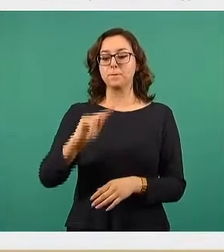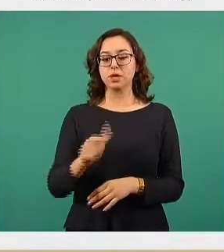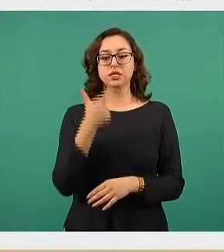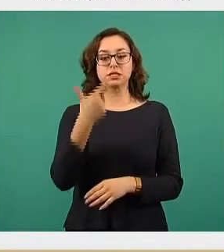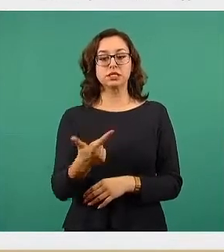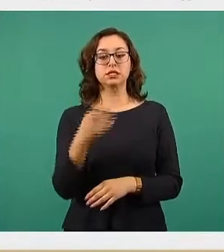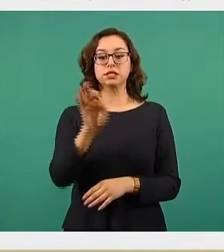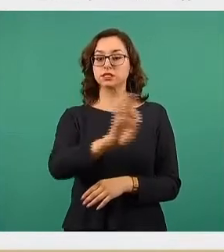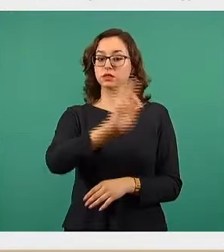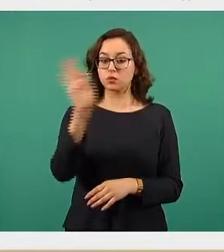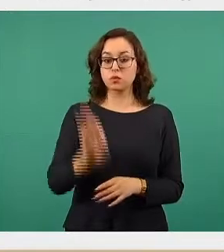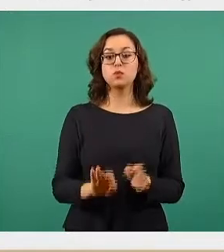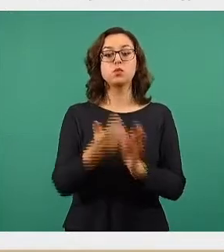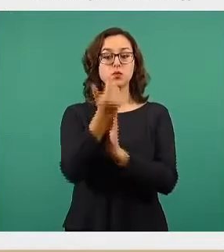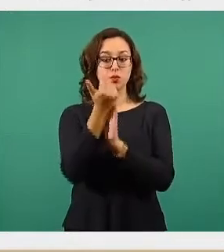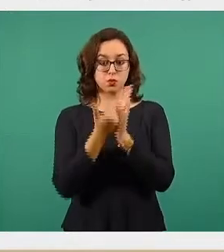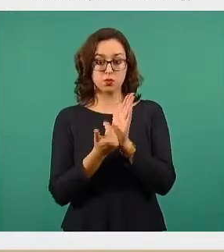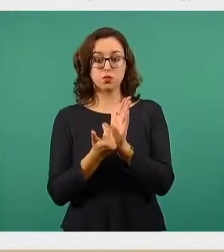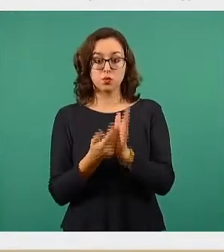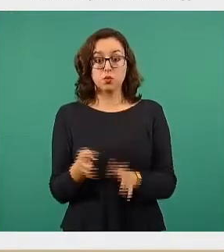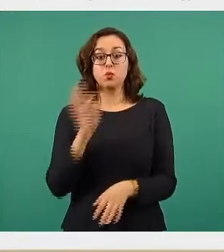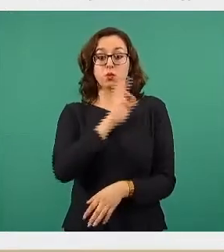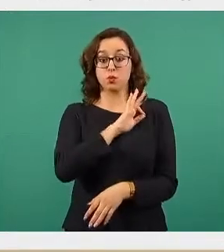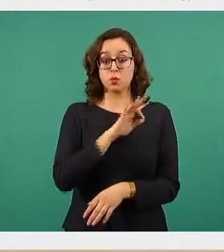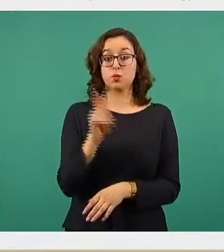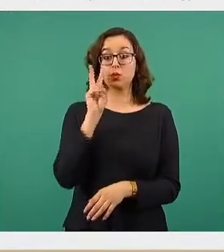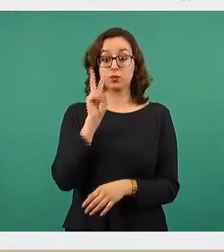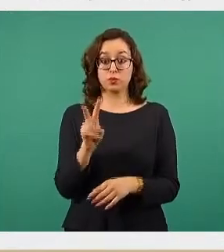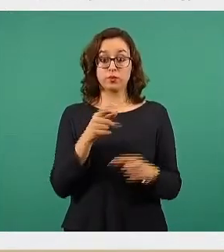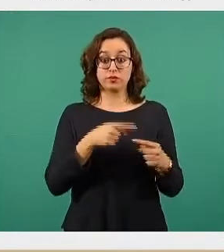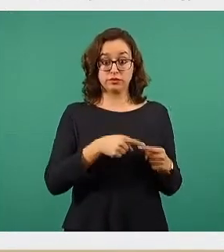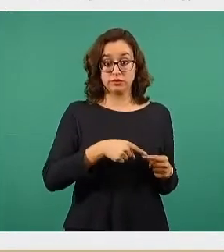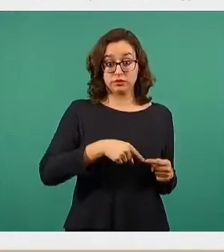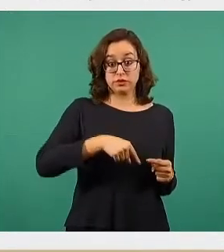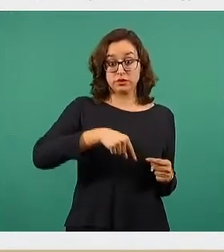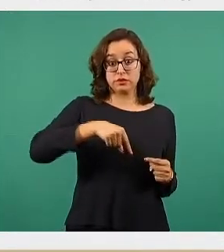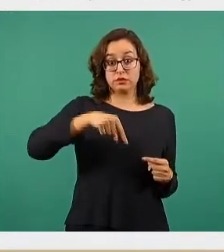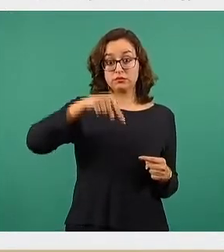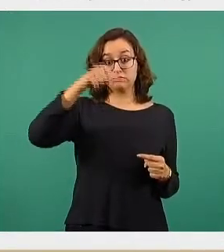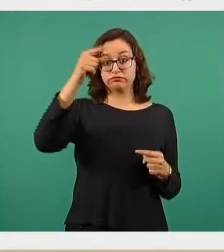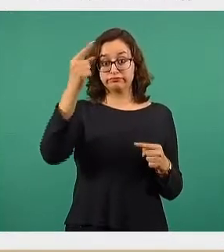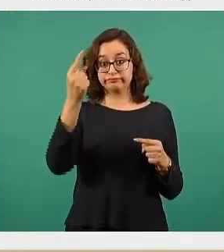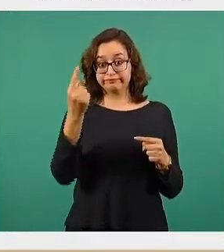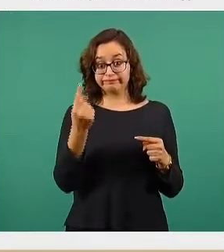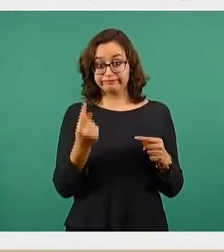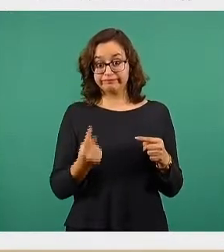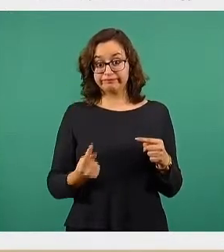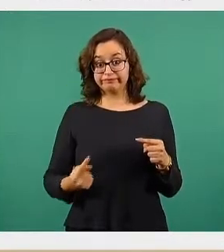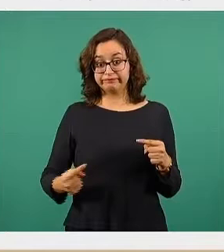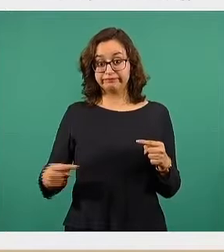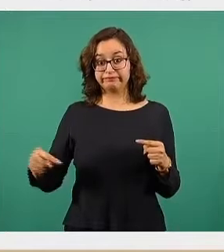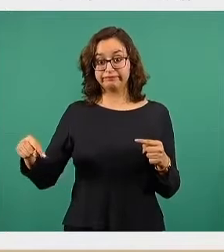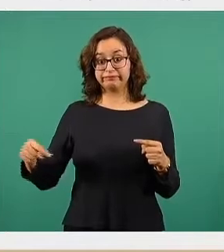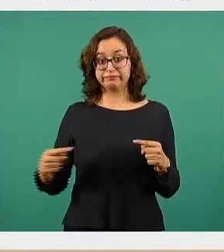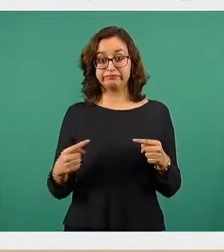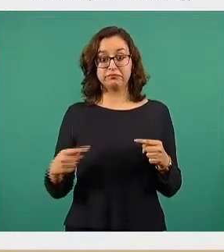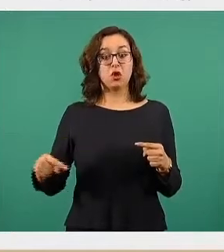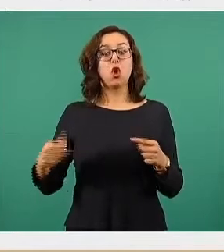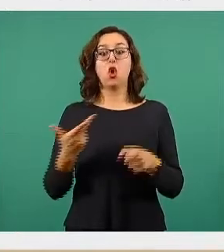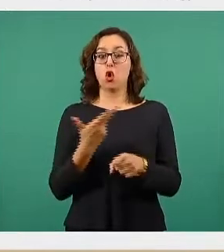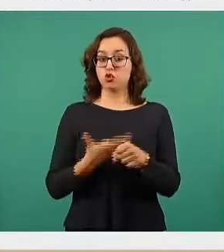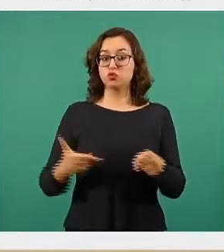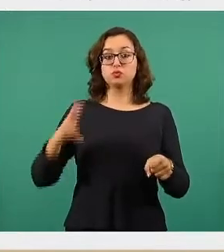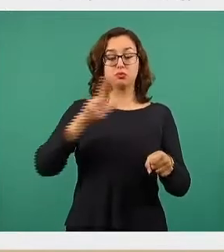cuando la curva epidémica en general llega a una meseta, también las hospitalizaciones llegan a